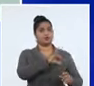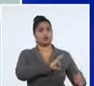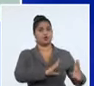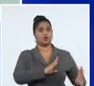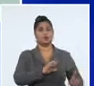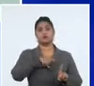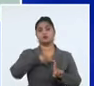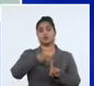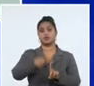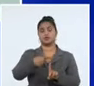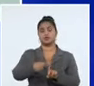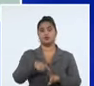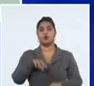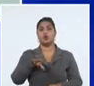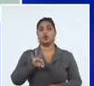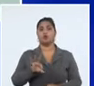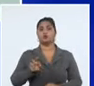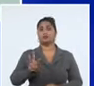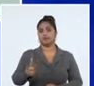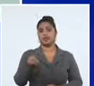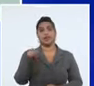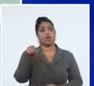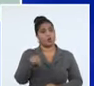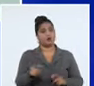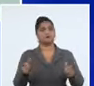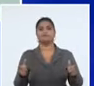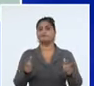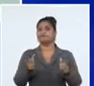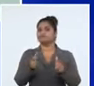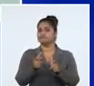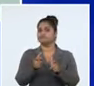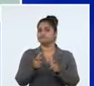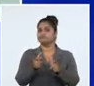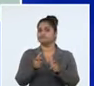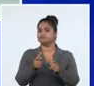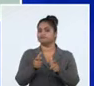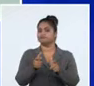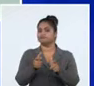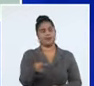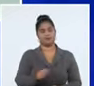7 menos que en el día anterior en 12 de sus 13 municipios.